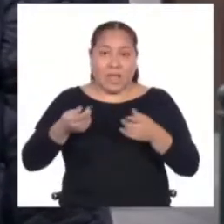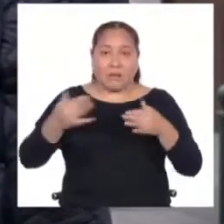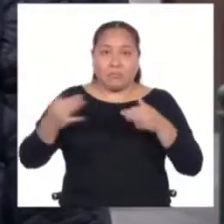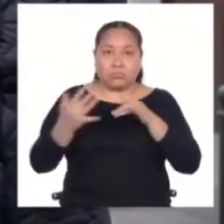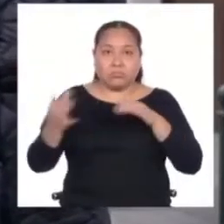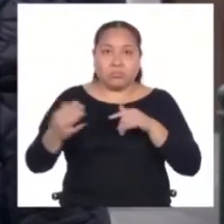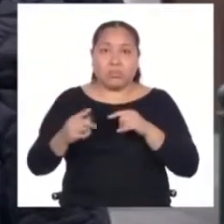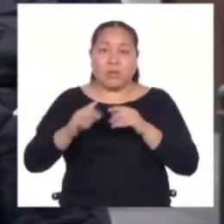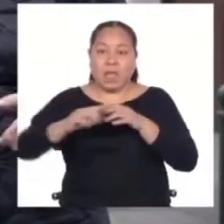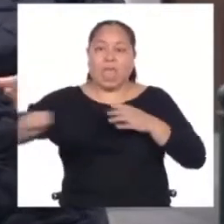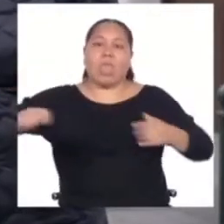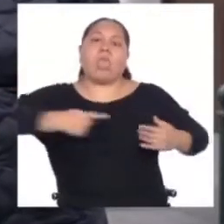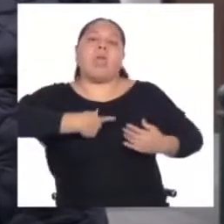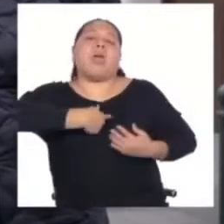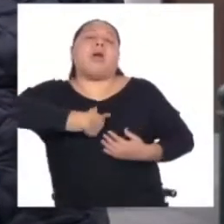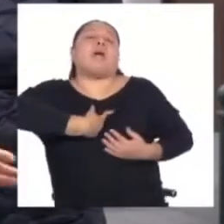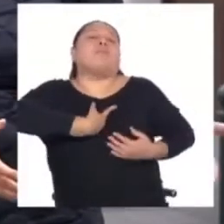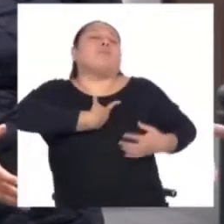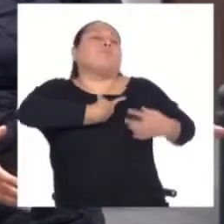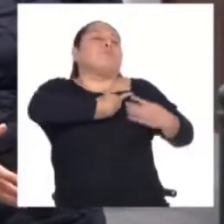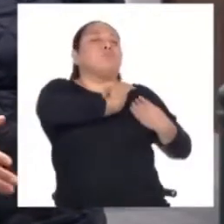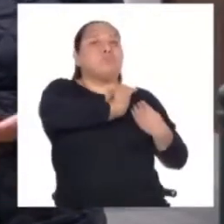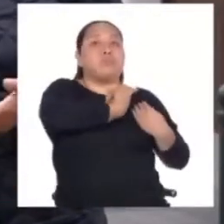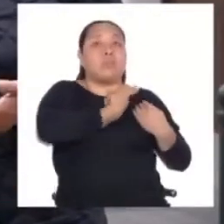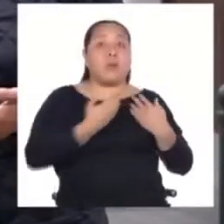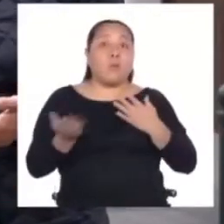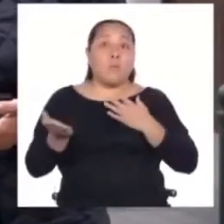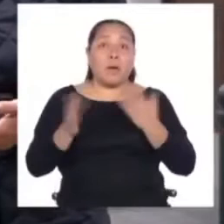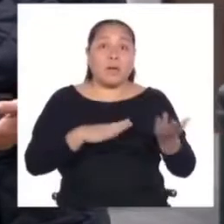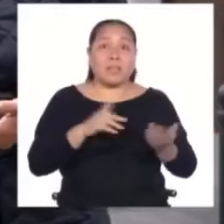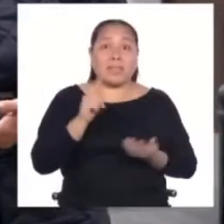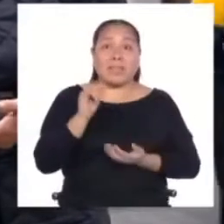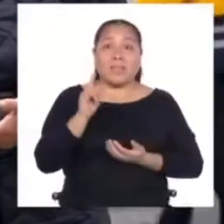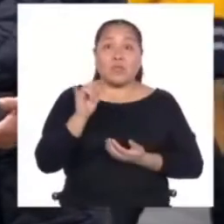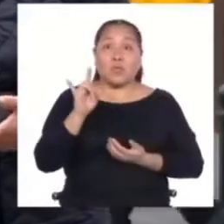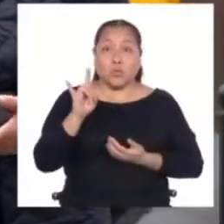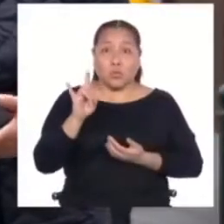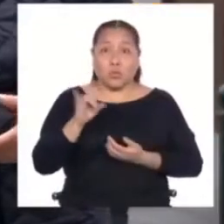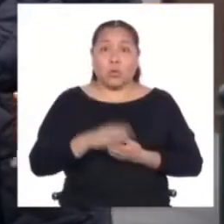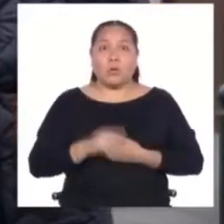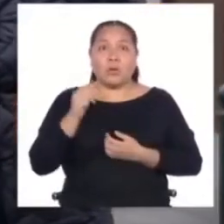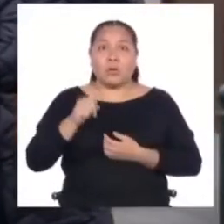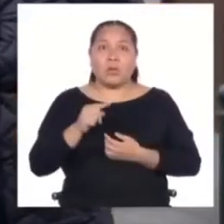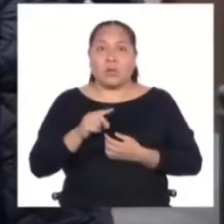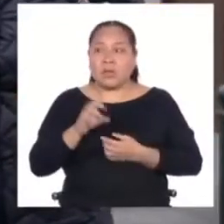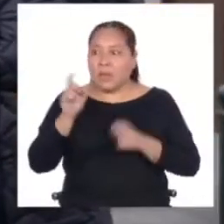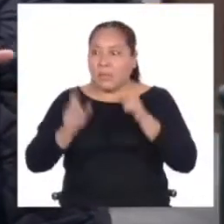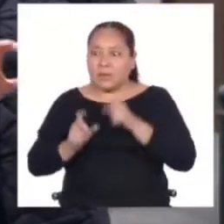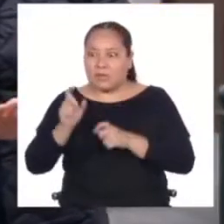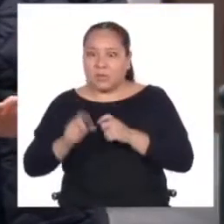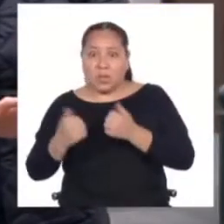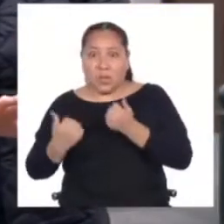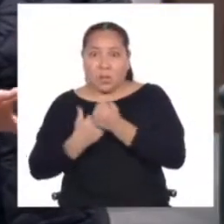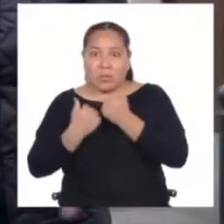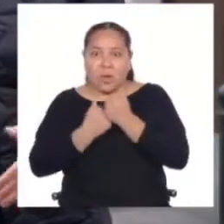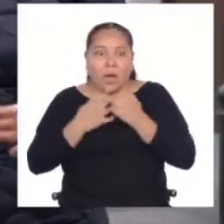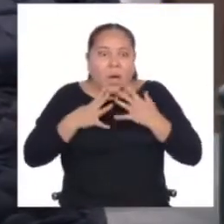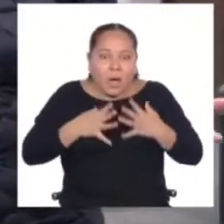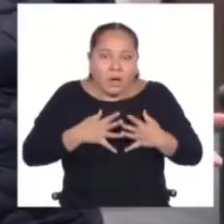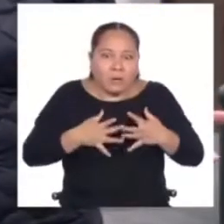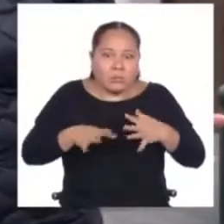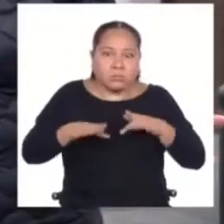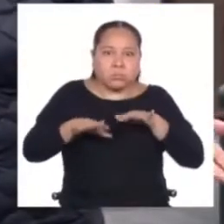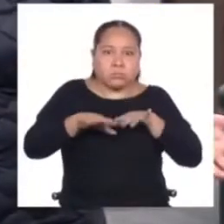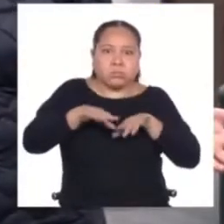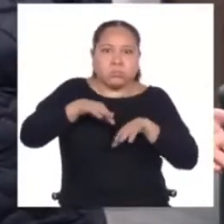que le atravesó el pecho. Cuentan las crónicas también que, muerto Titu Yupanqui, los indios comenzaron a retirarse. Se